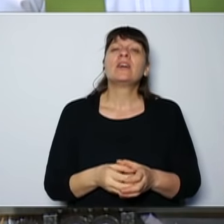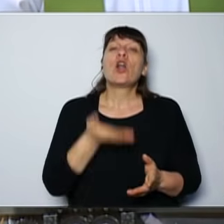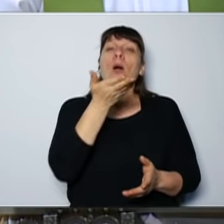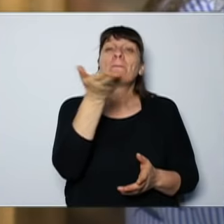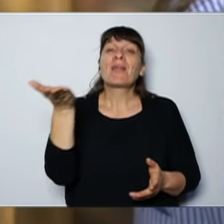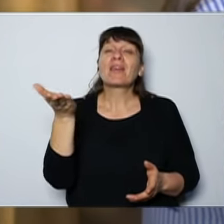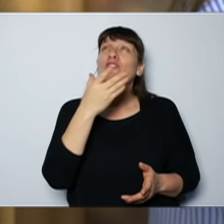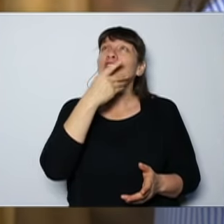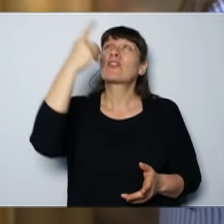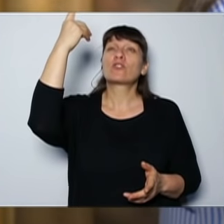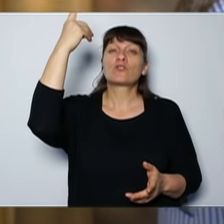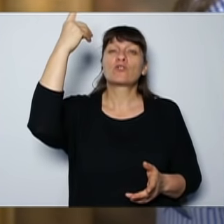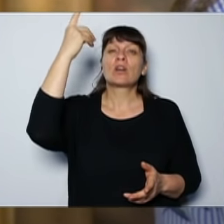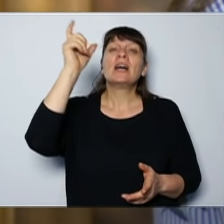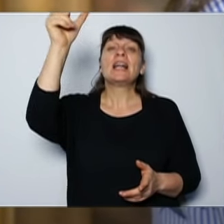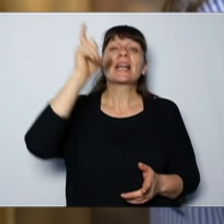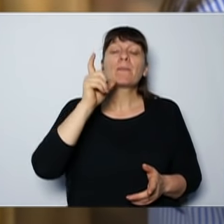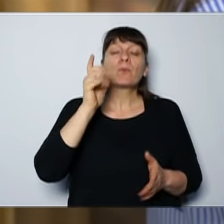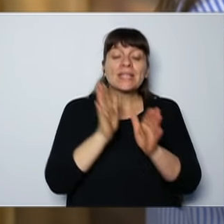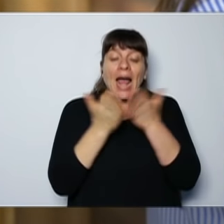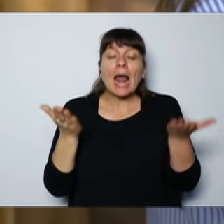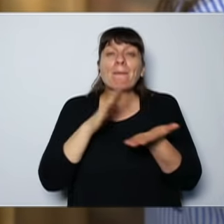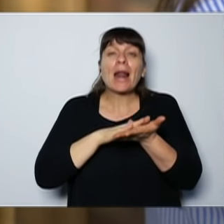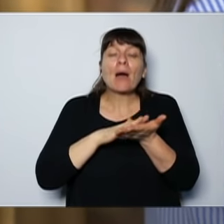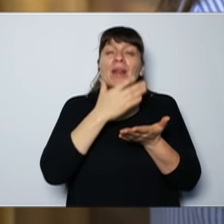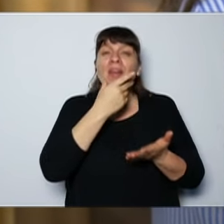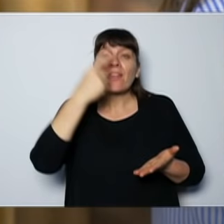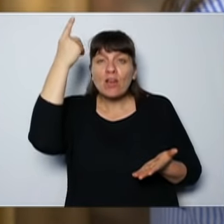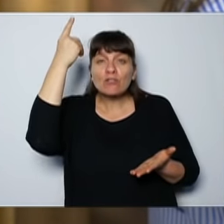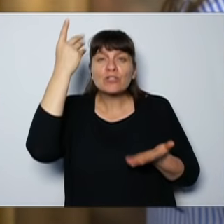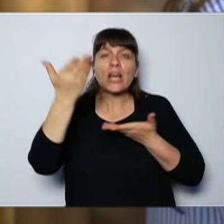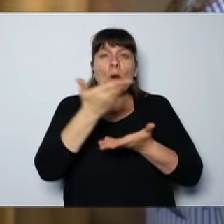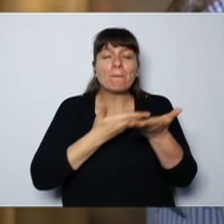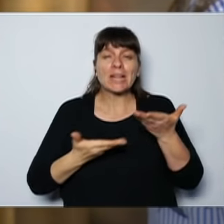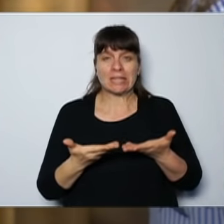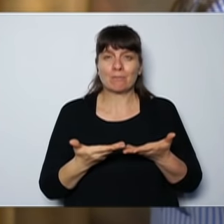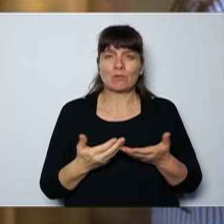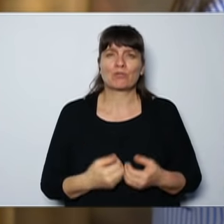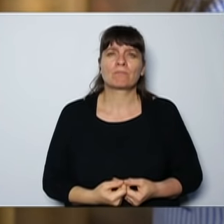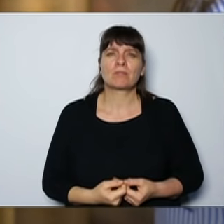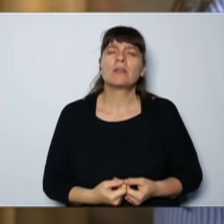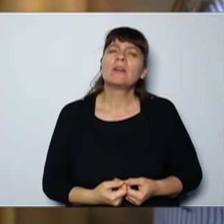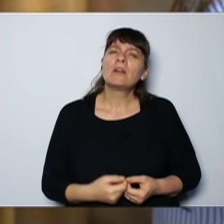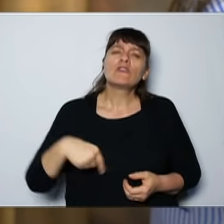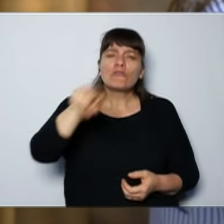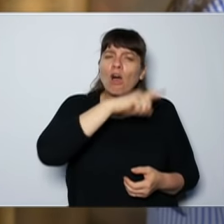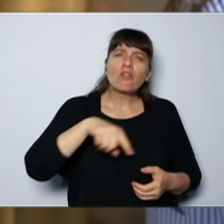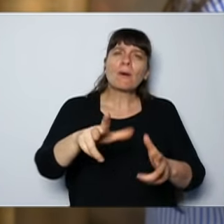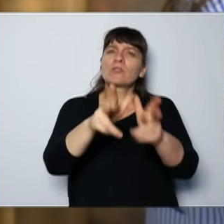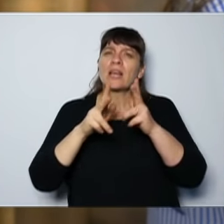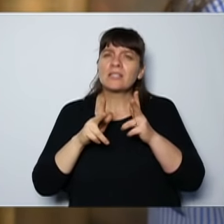nuestras intenciones como respuesta a la palabra de Dios que hemos compartido. Digamos con